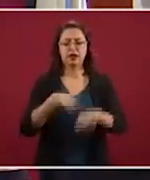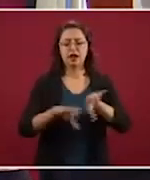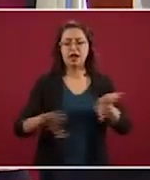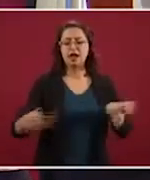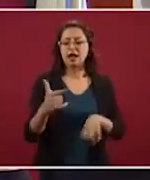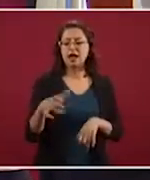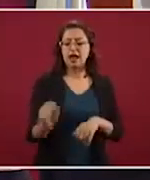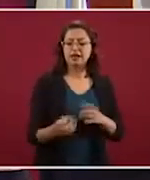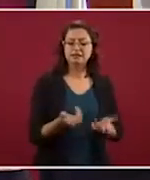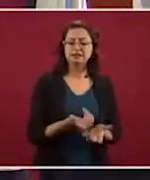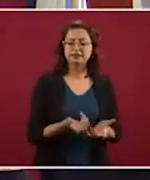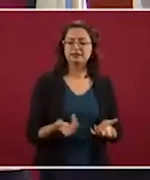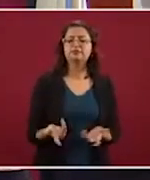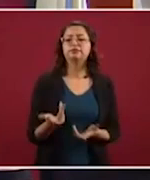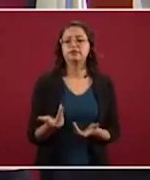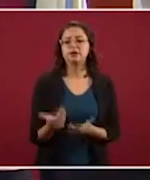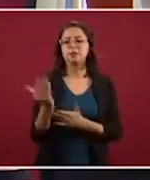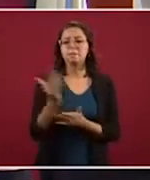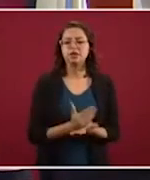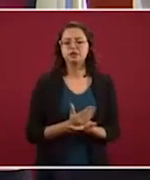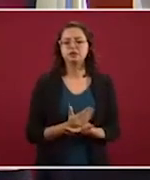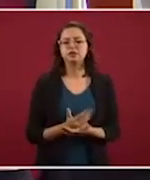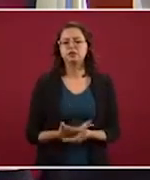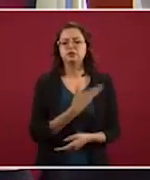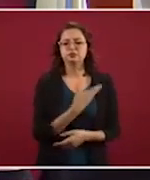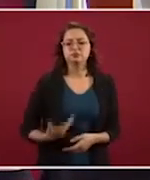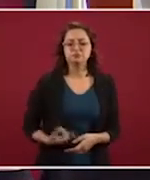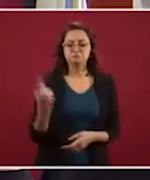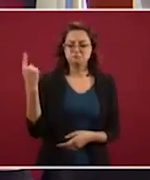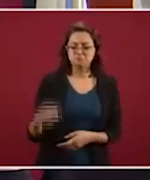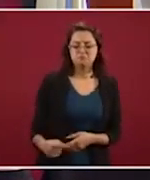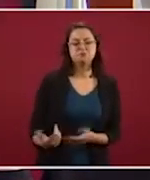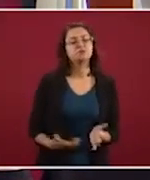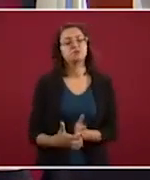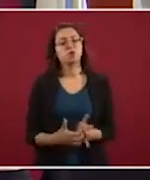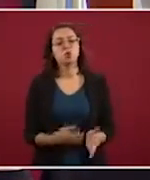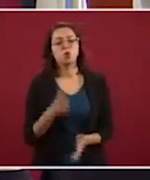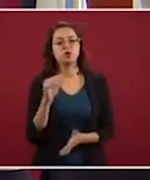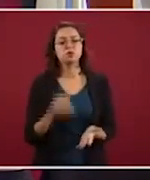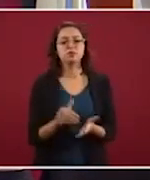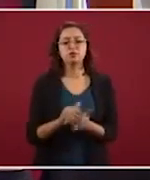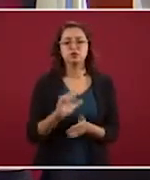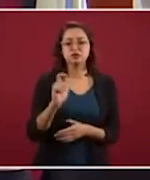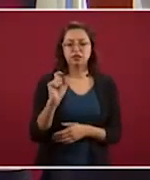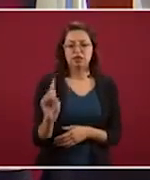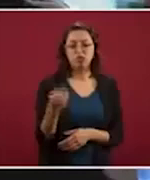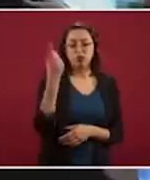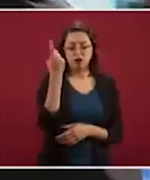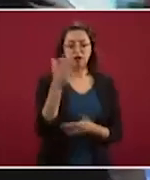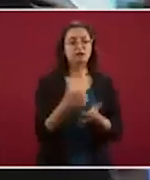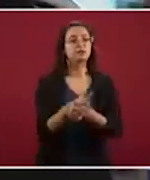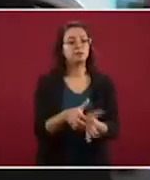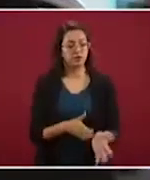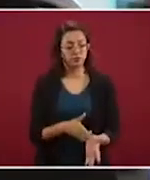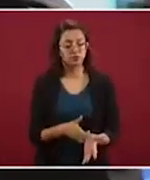privados. Bajo la dirección del presidente, se ahorró más de 4.500 millones de dólares, incrementando incluso